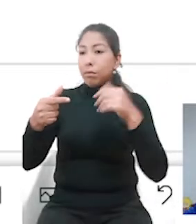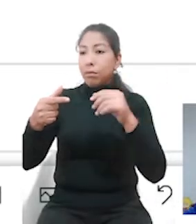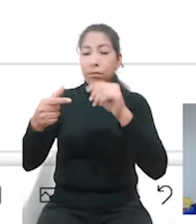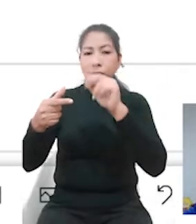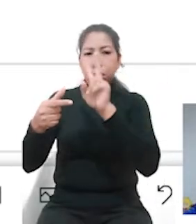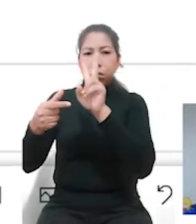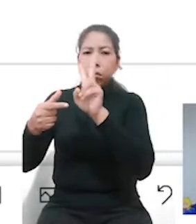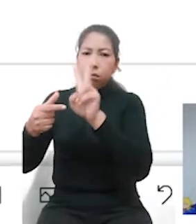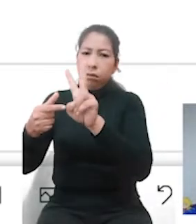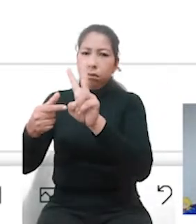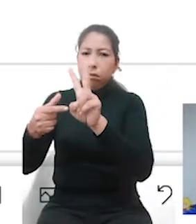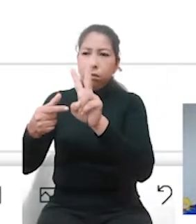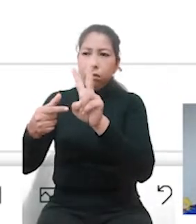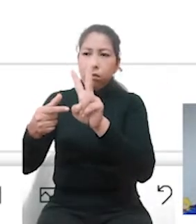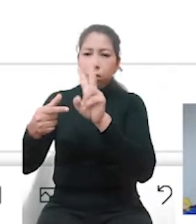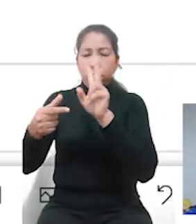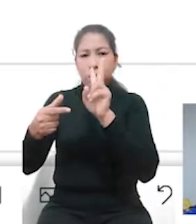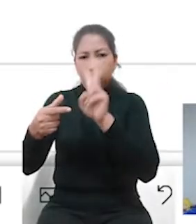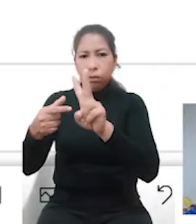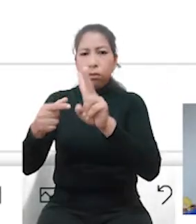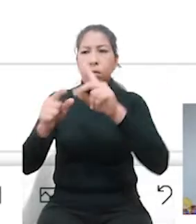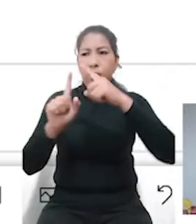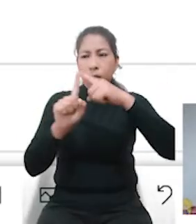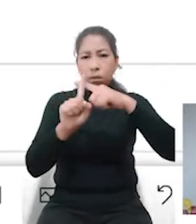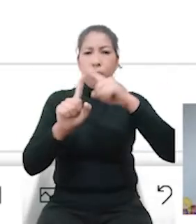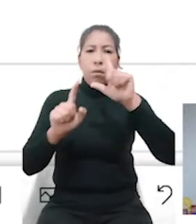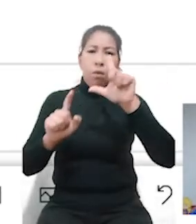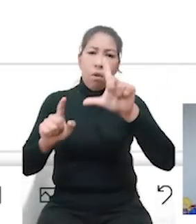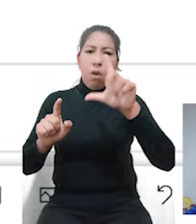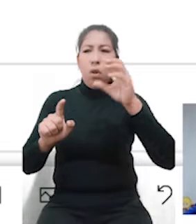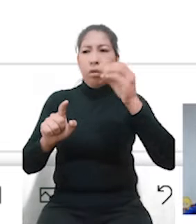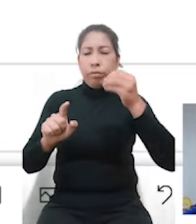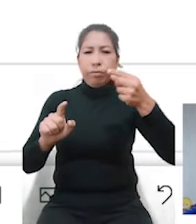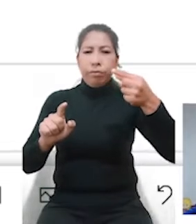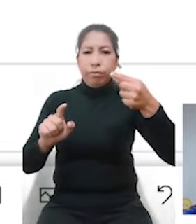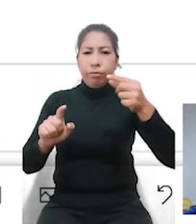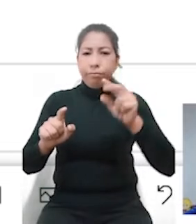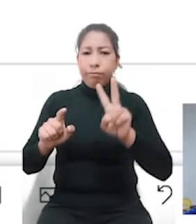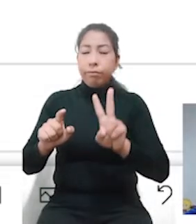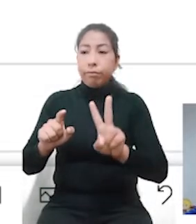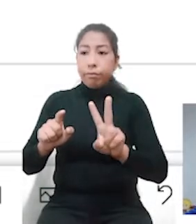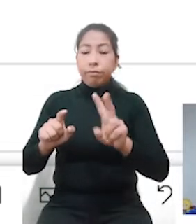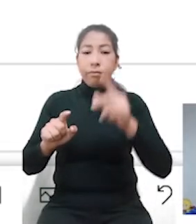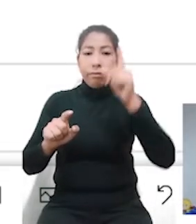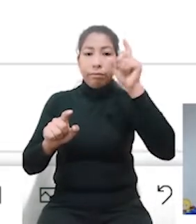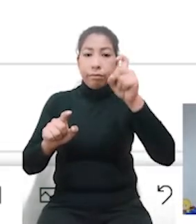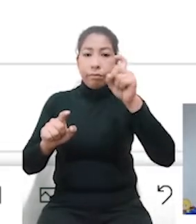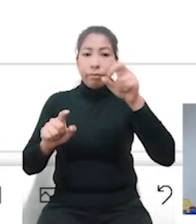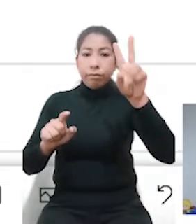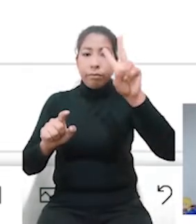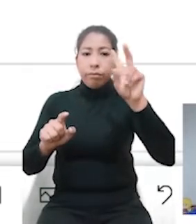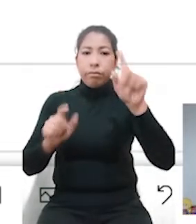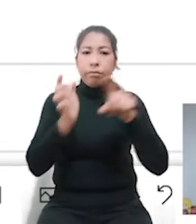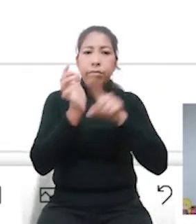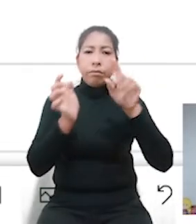el interior del paréntesis, es decir, 2 más logaritmo de x cuadrado